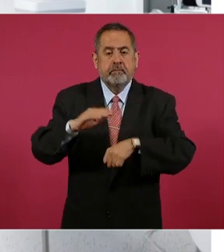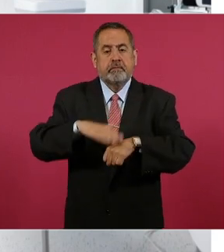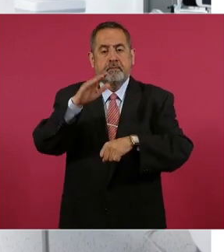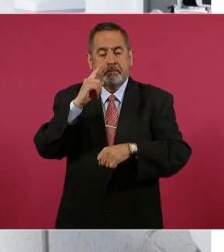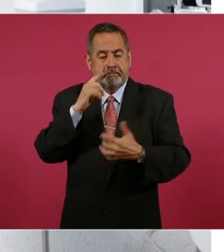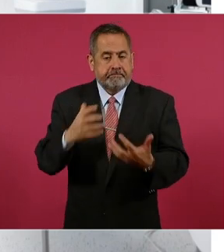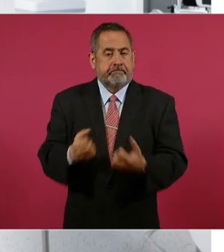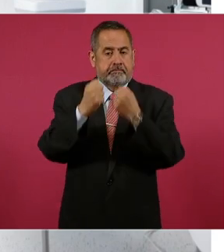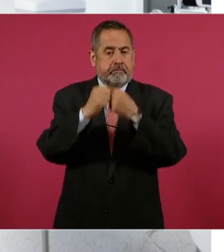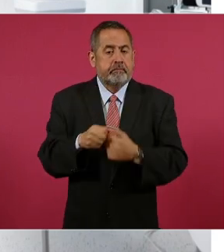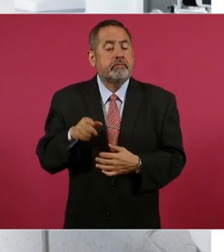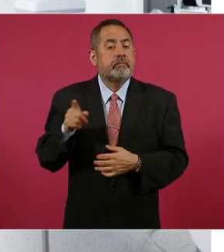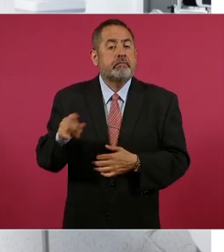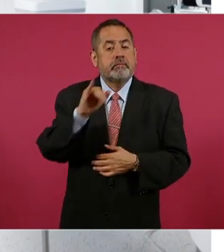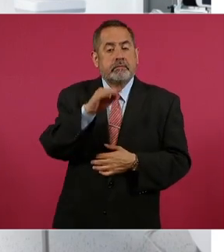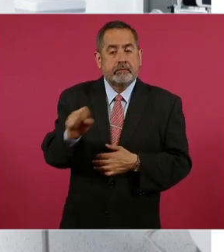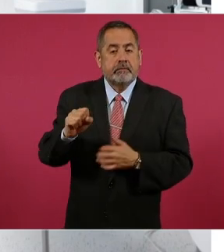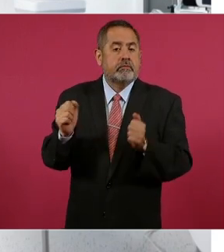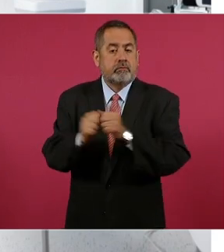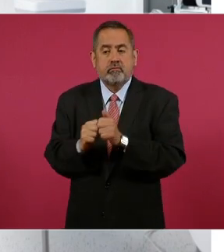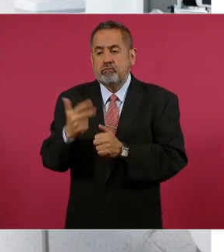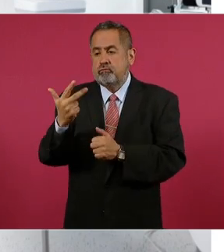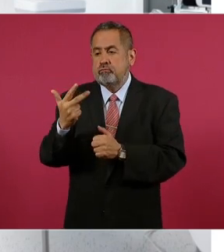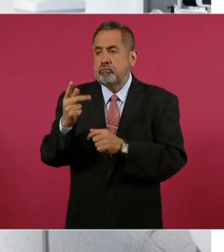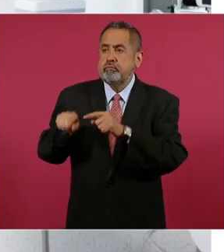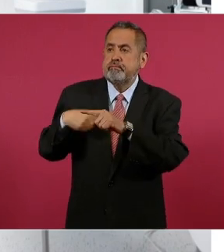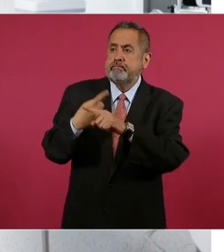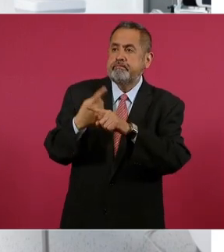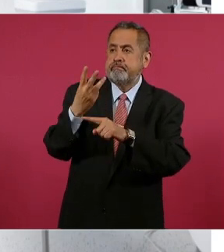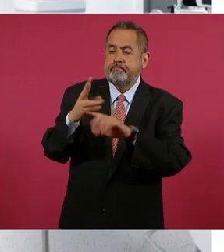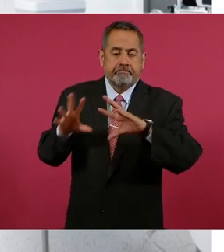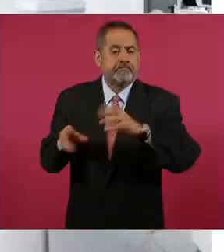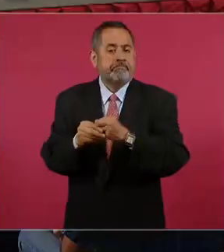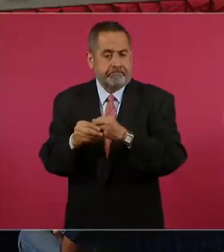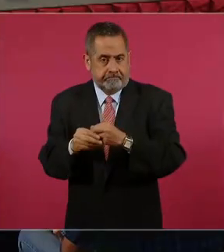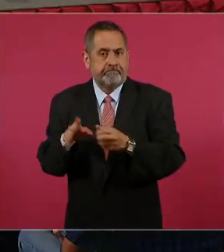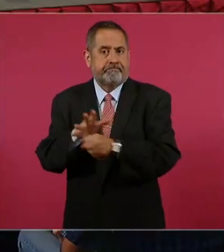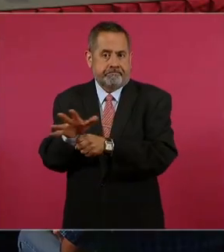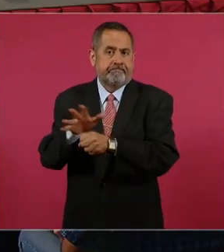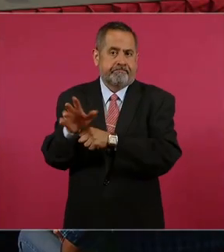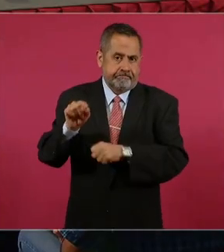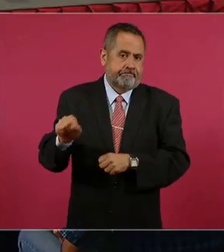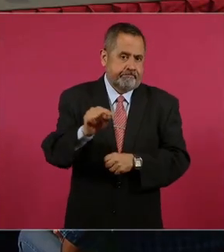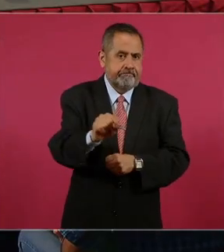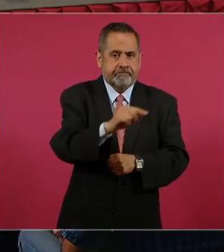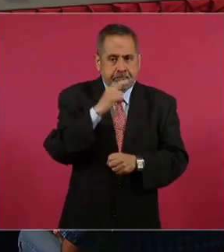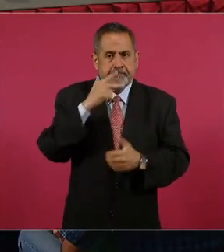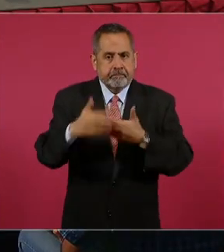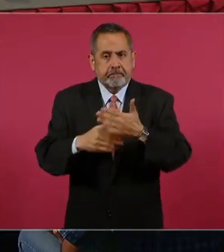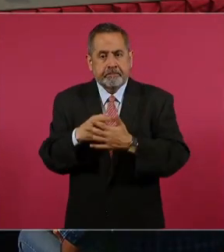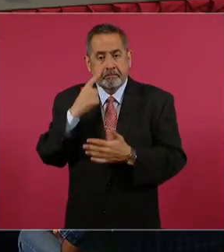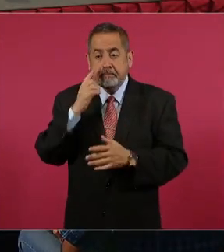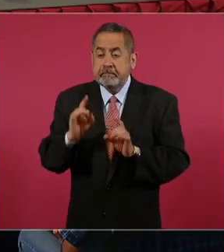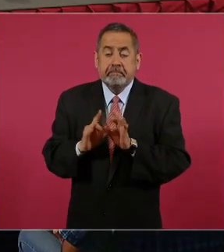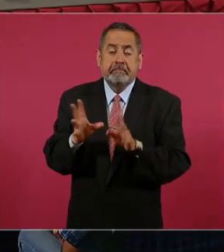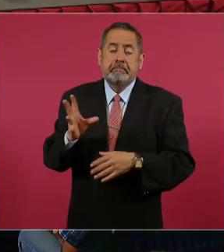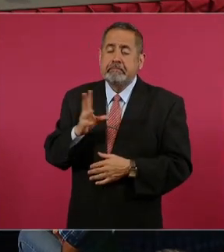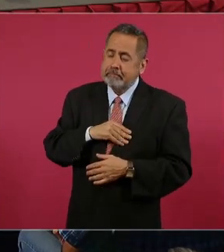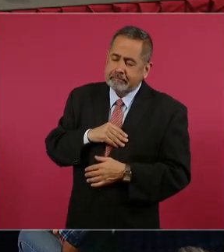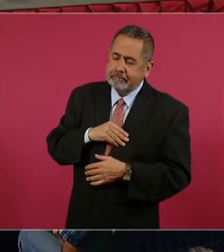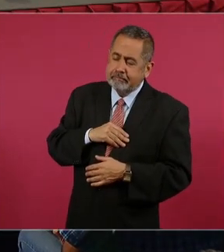caso del IMSS Bienestar son ocho, con tres más en incremento este año. La siguiente. Por eso vamos a llegar a